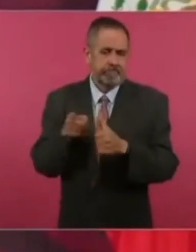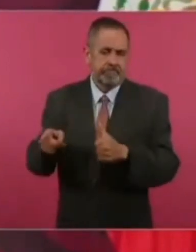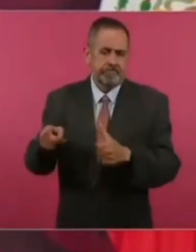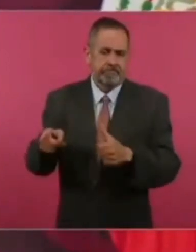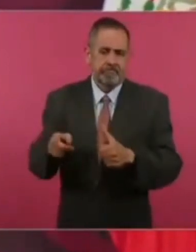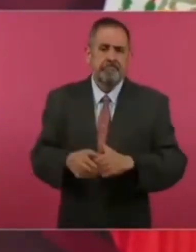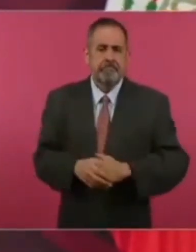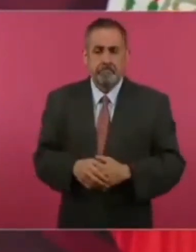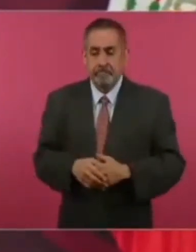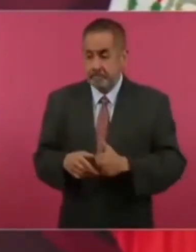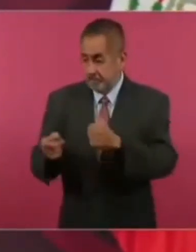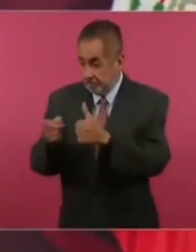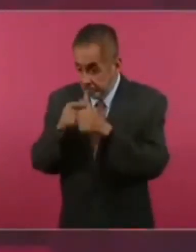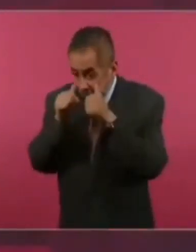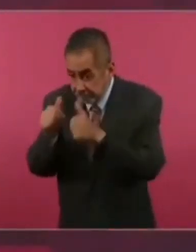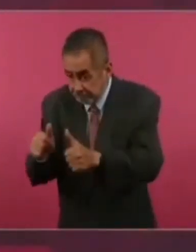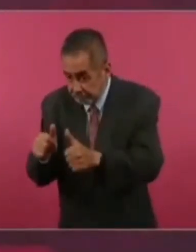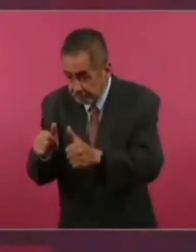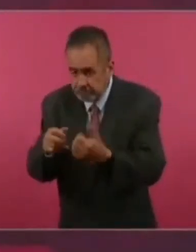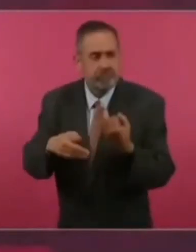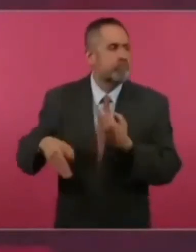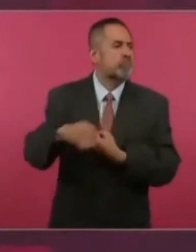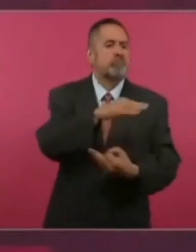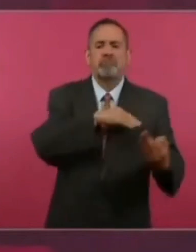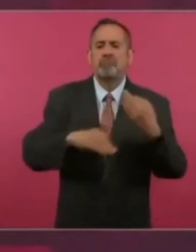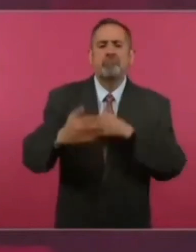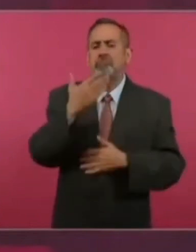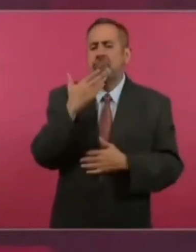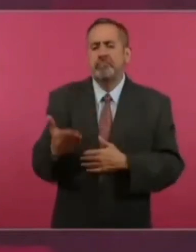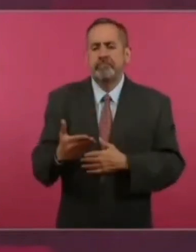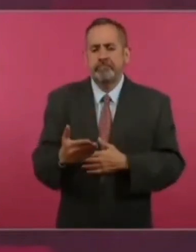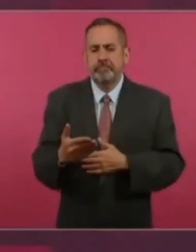por el bien de todos, primero los pobres,